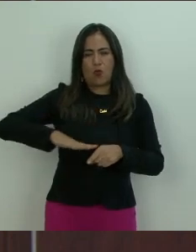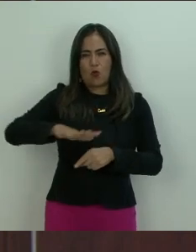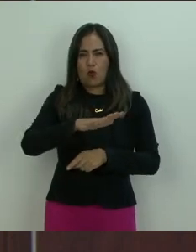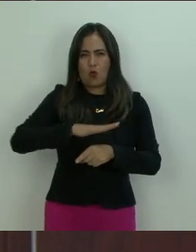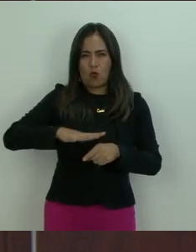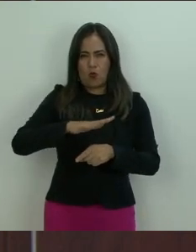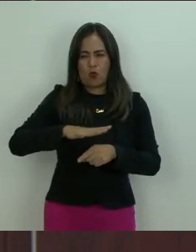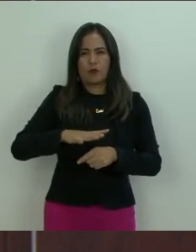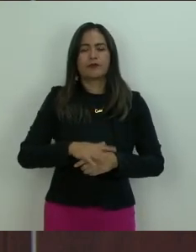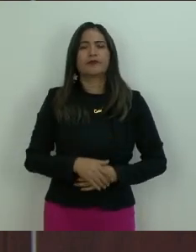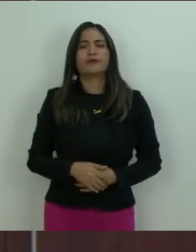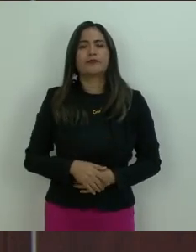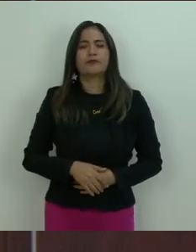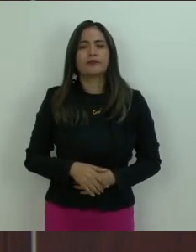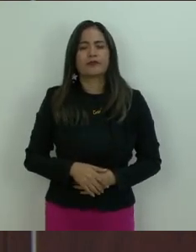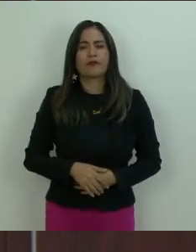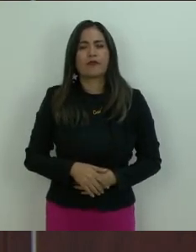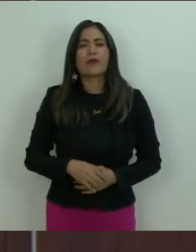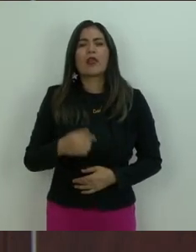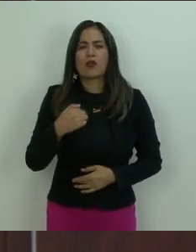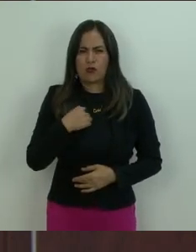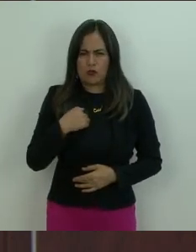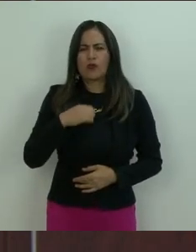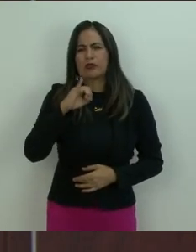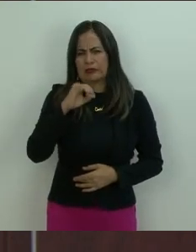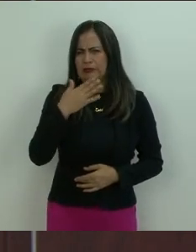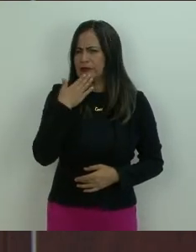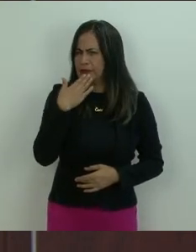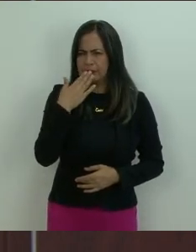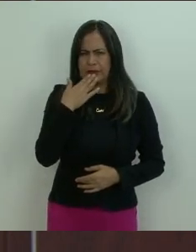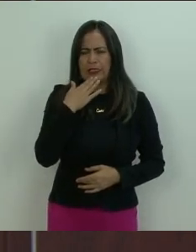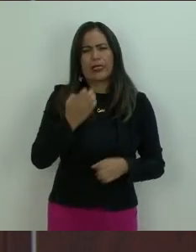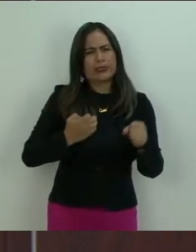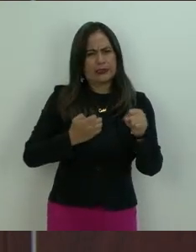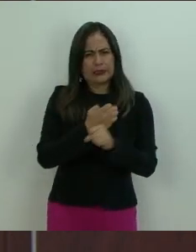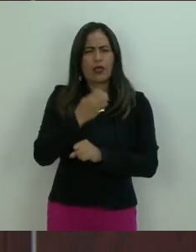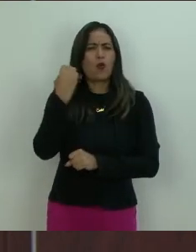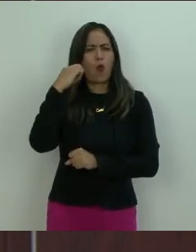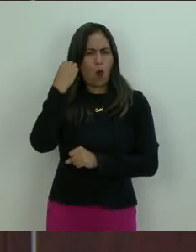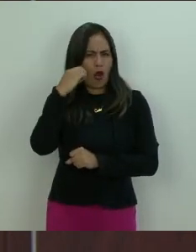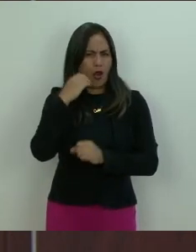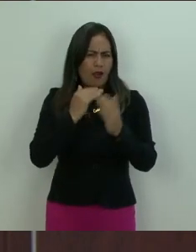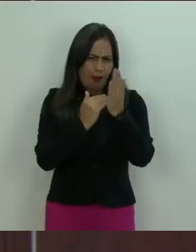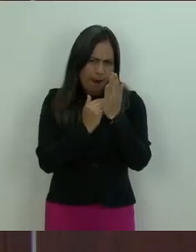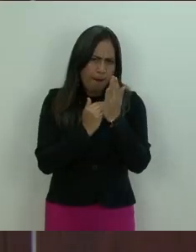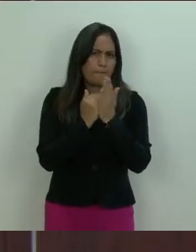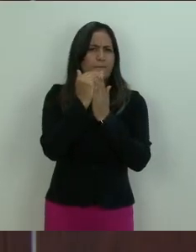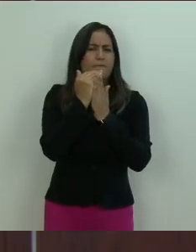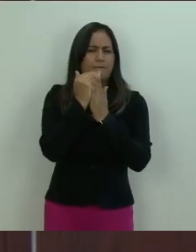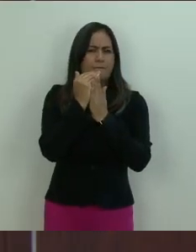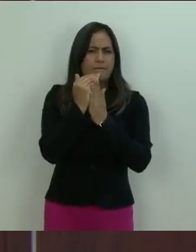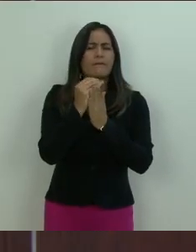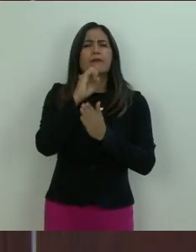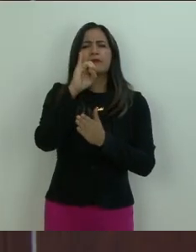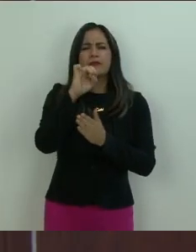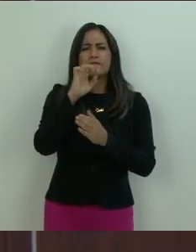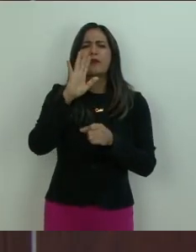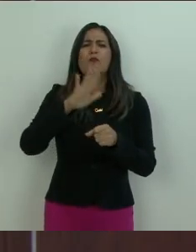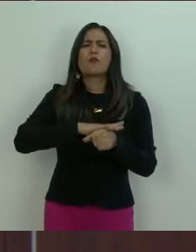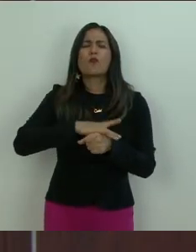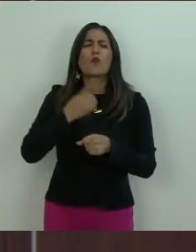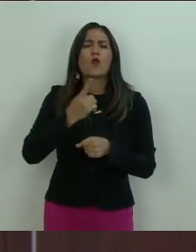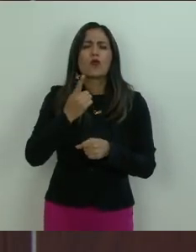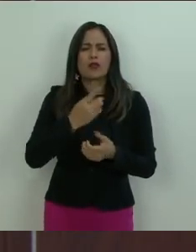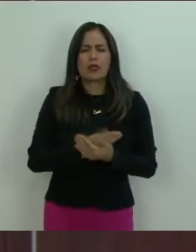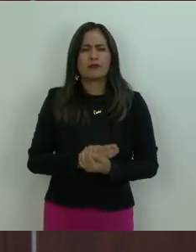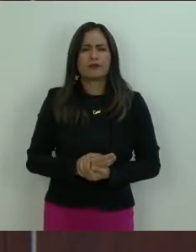la menor duda de que los avances de Oaxaca, por ejemplo, son avances que se pudieron dar porque ahí